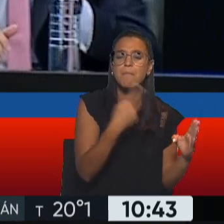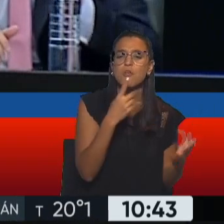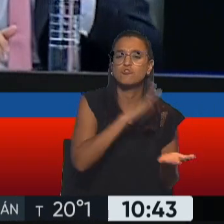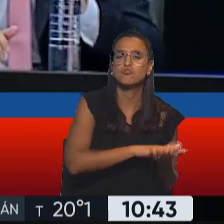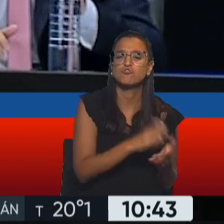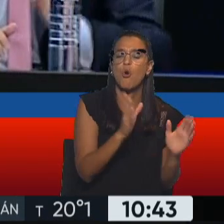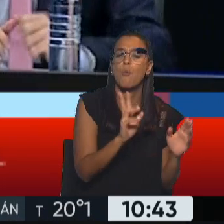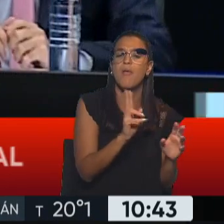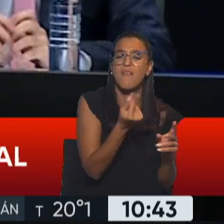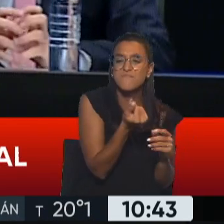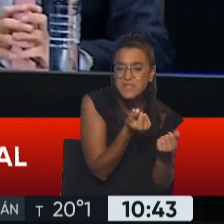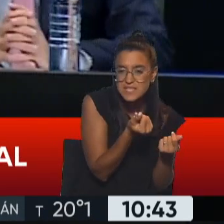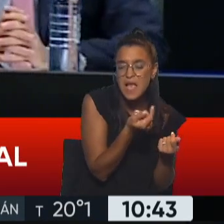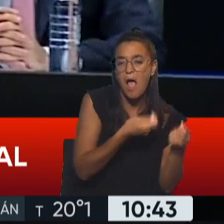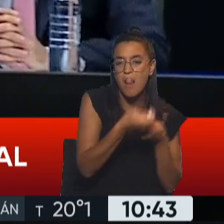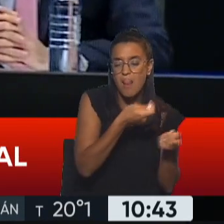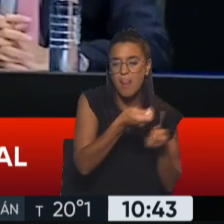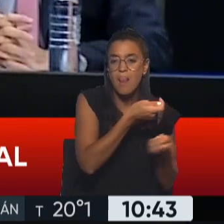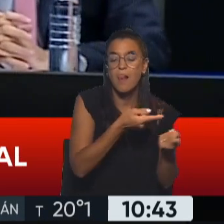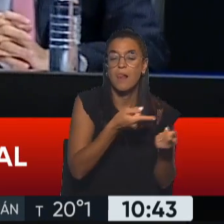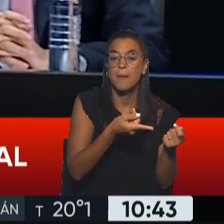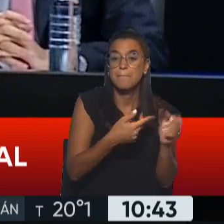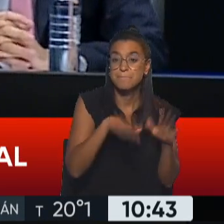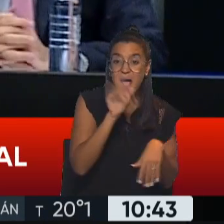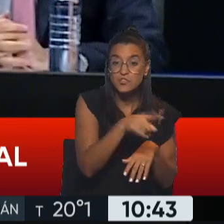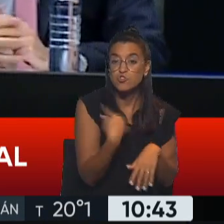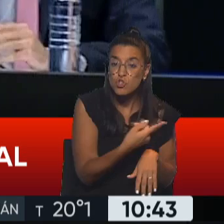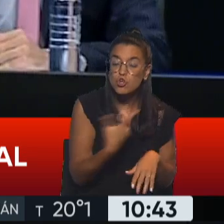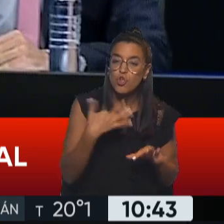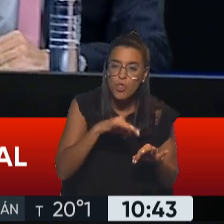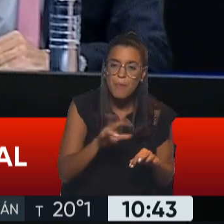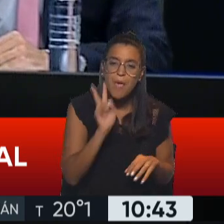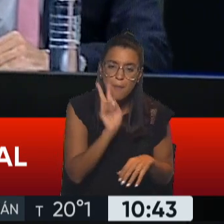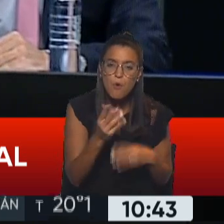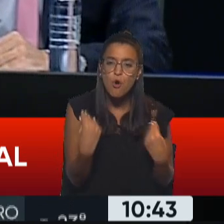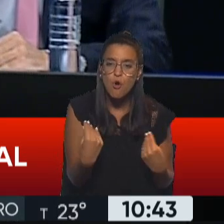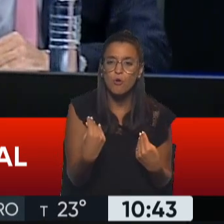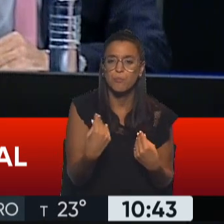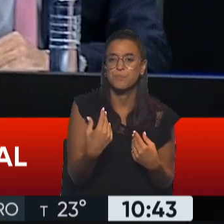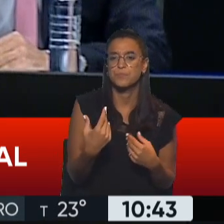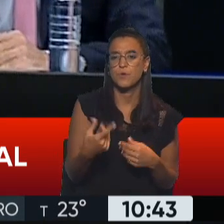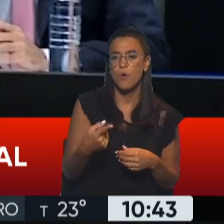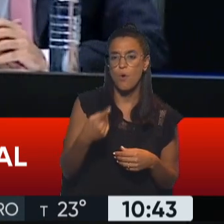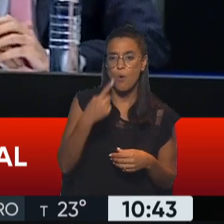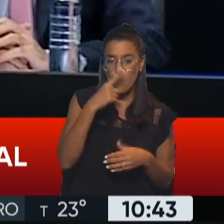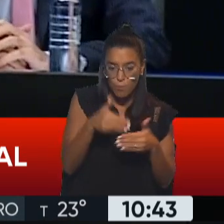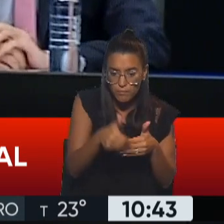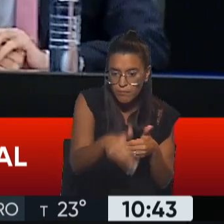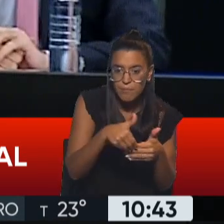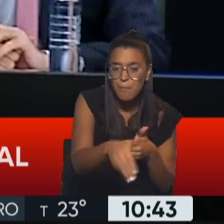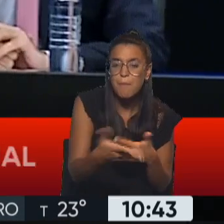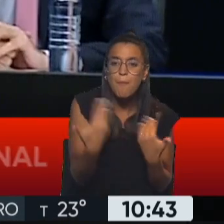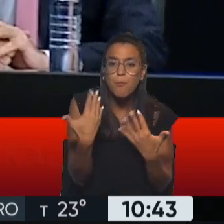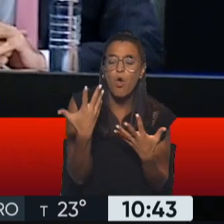sido justamente aquel en el cual debíamos recorrer los últimos kilómetros para